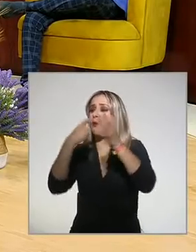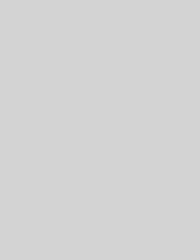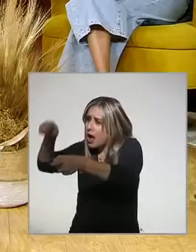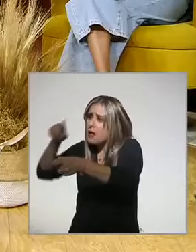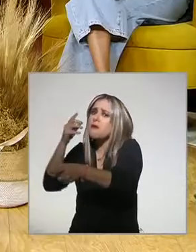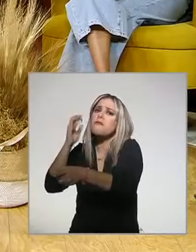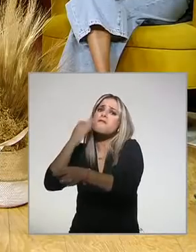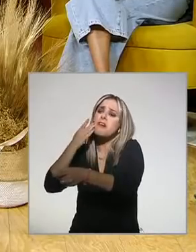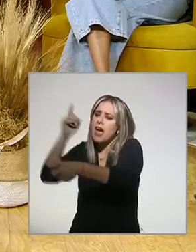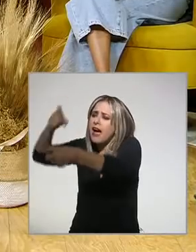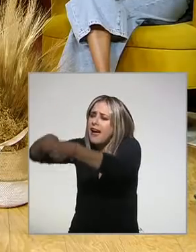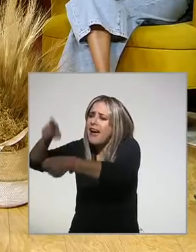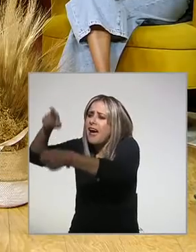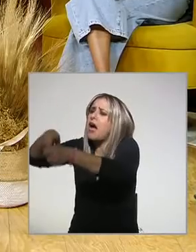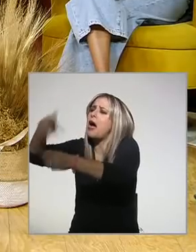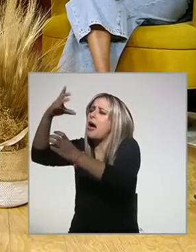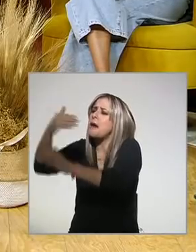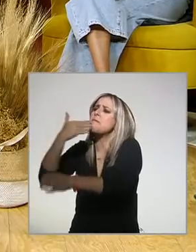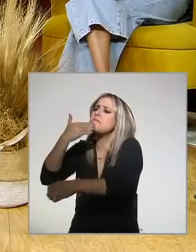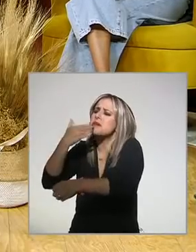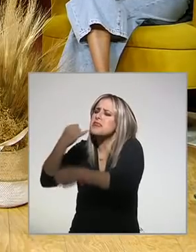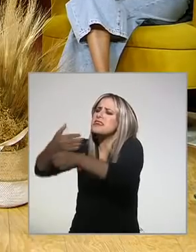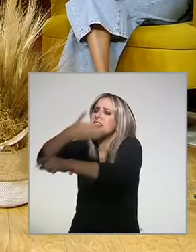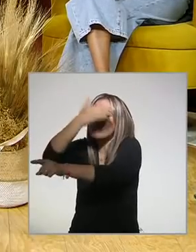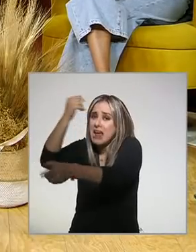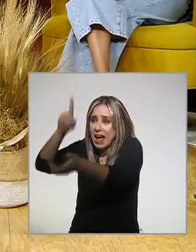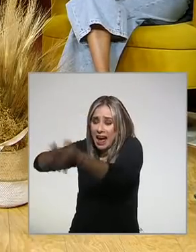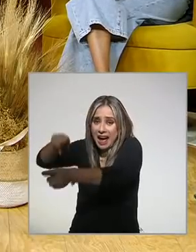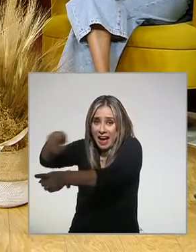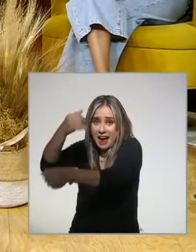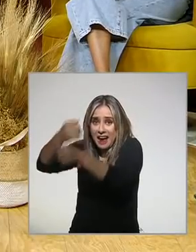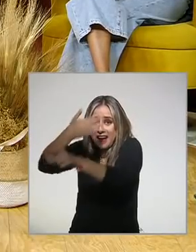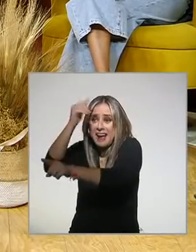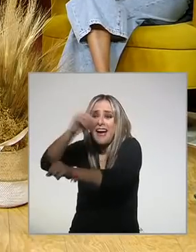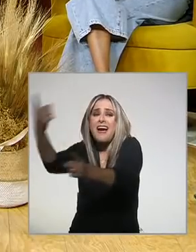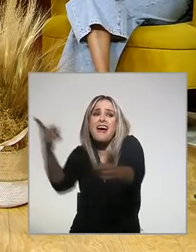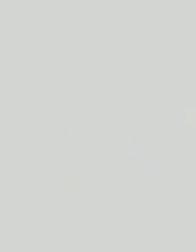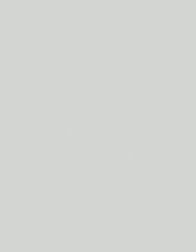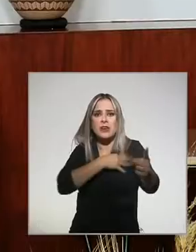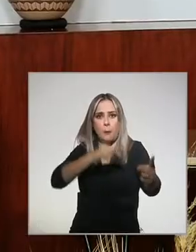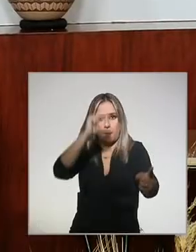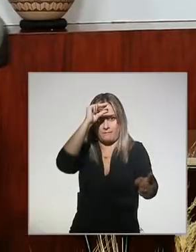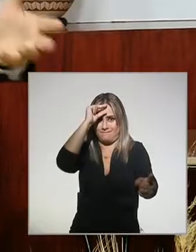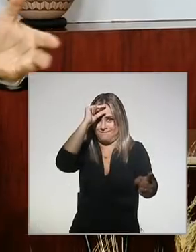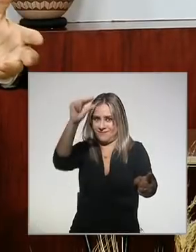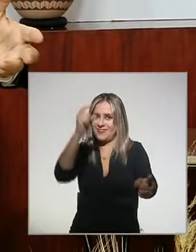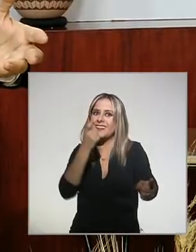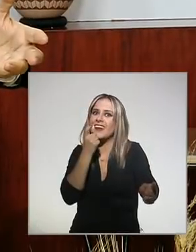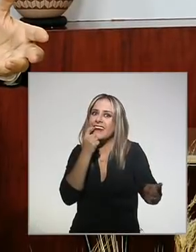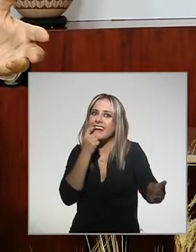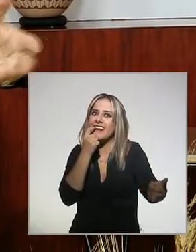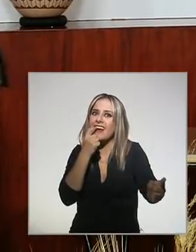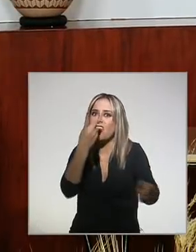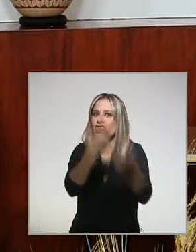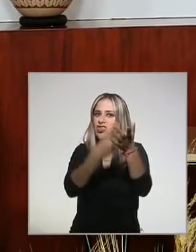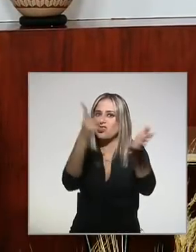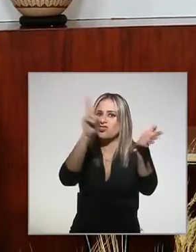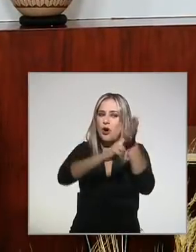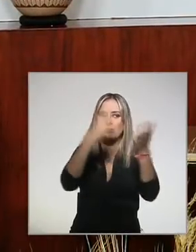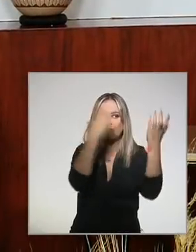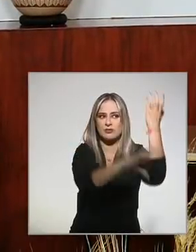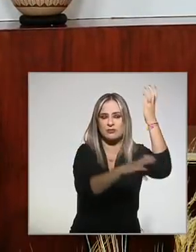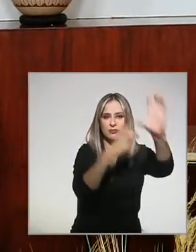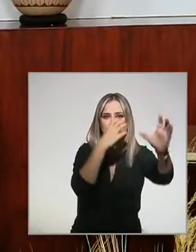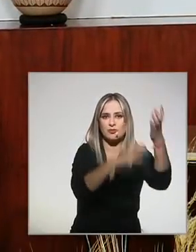¿no? Hay mucha ingenuidad y yo creo una negación por miedo. No sabes que tus hijos están enviando packs,